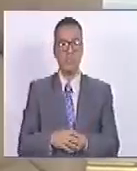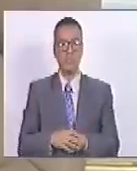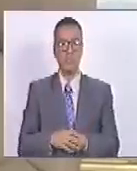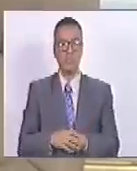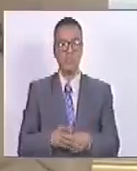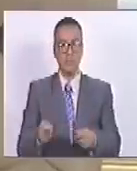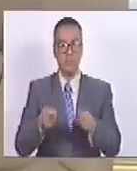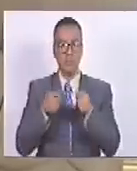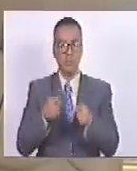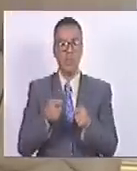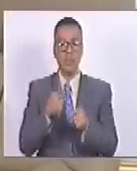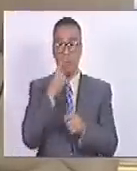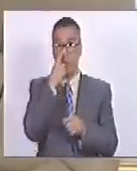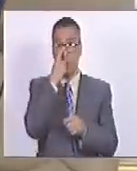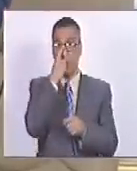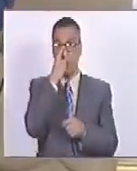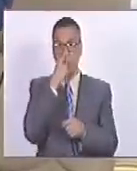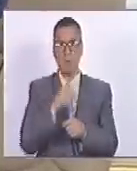Intentan